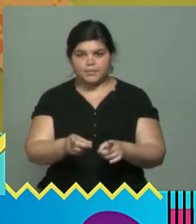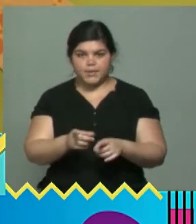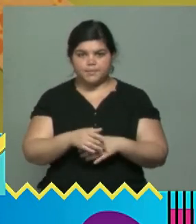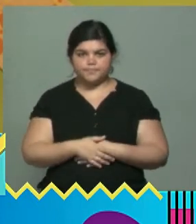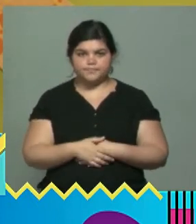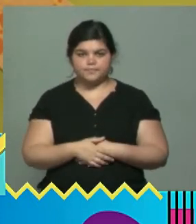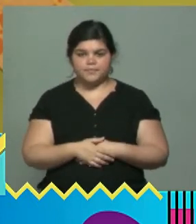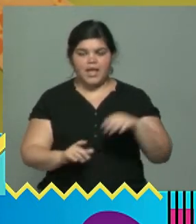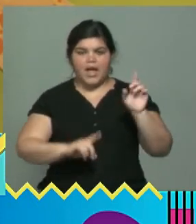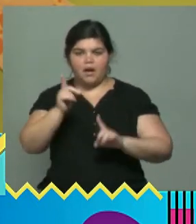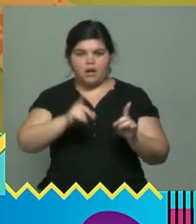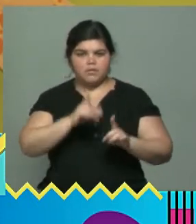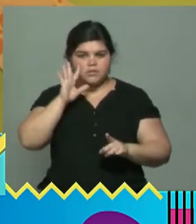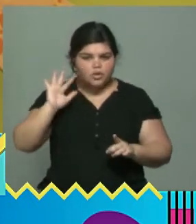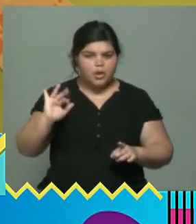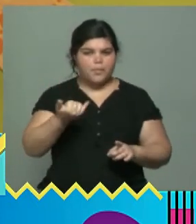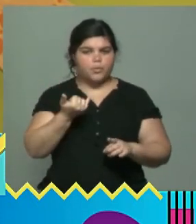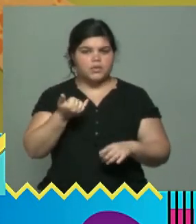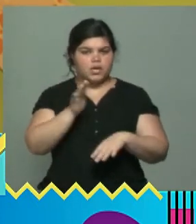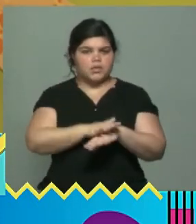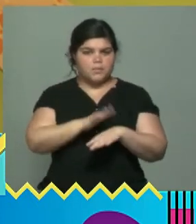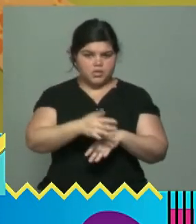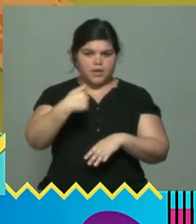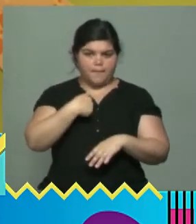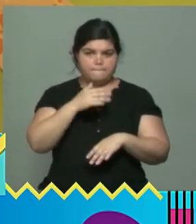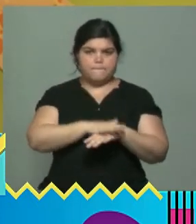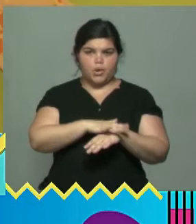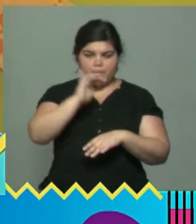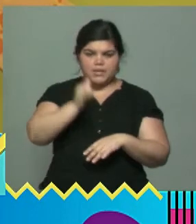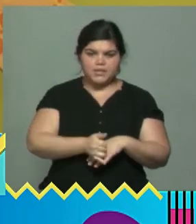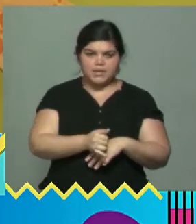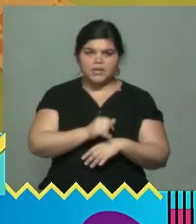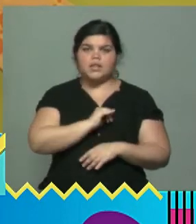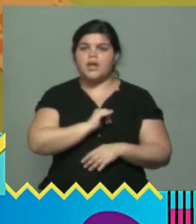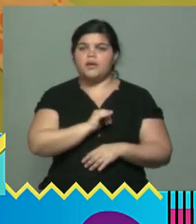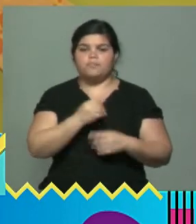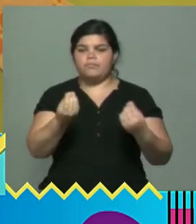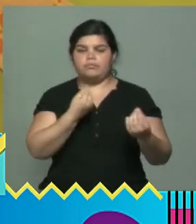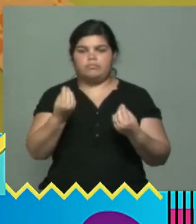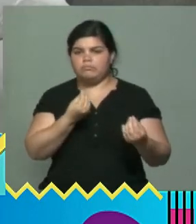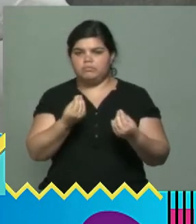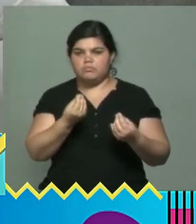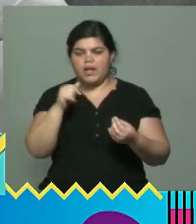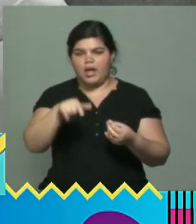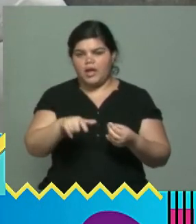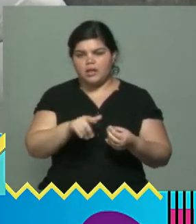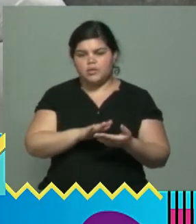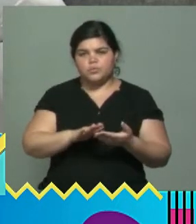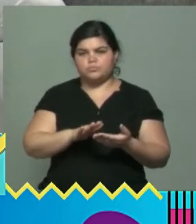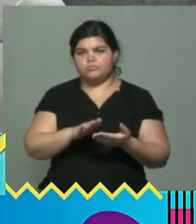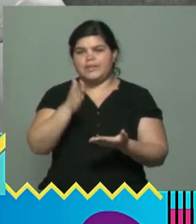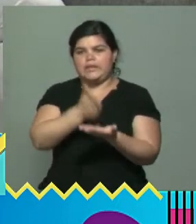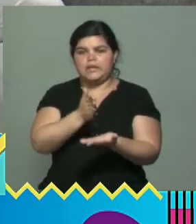tenemos conocimiento de una situación de este tipo, tenemos la responsabilidad de dar cuenta a las instituciones que correspondan para poder reparar ese derecho